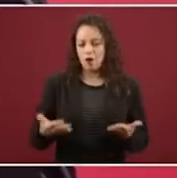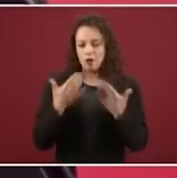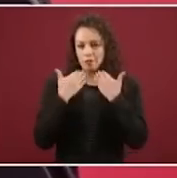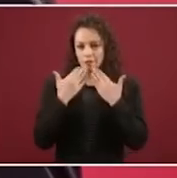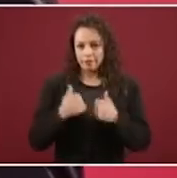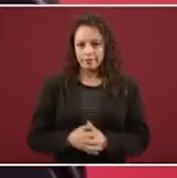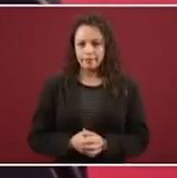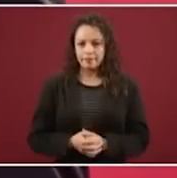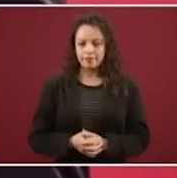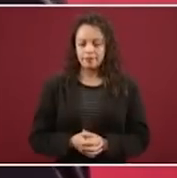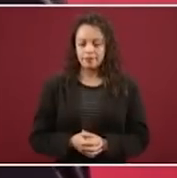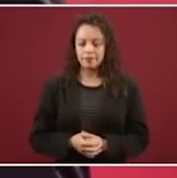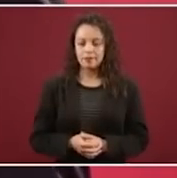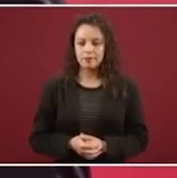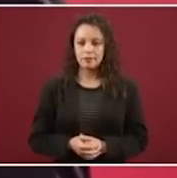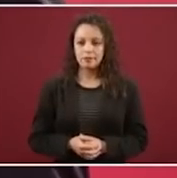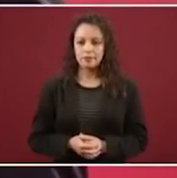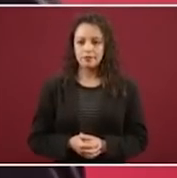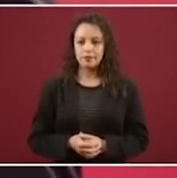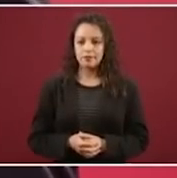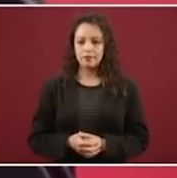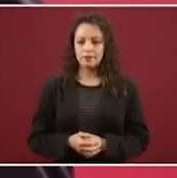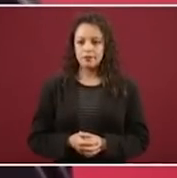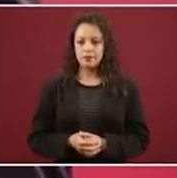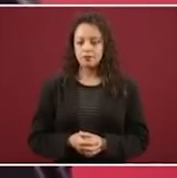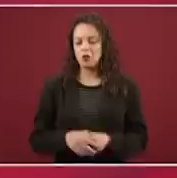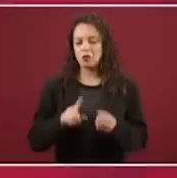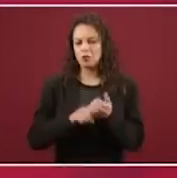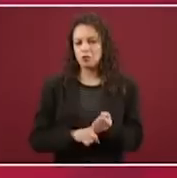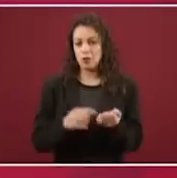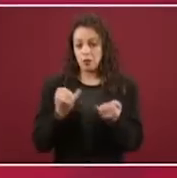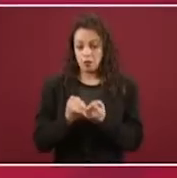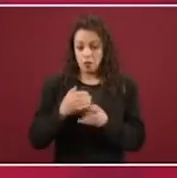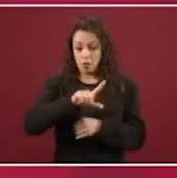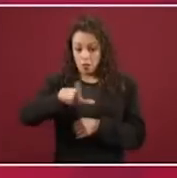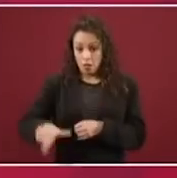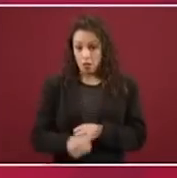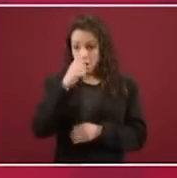ni posterior al 68,